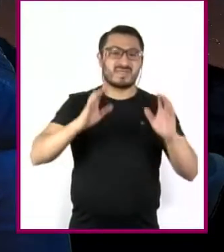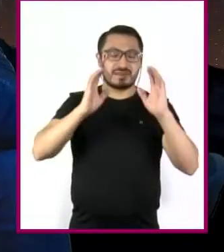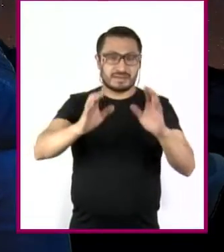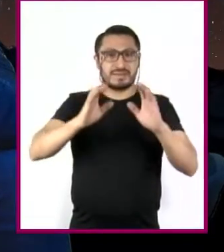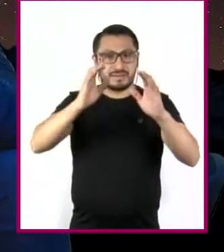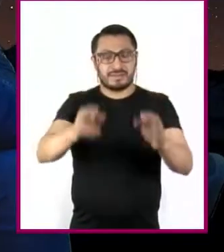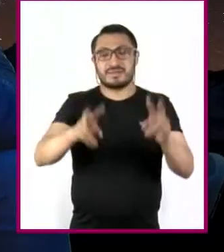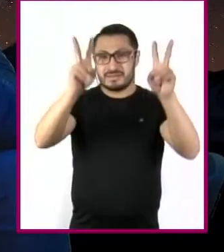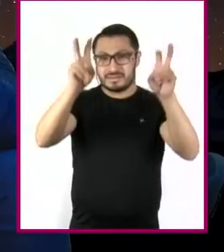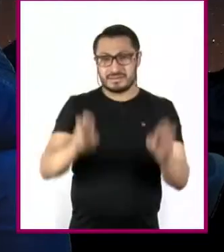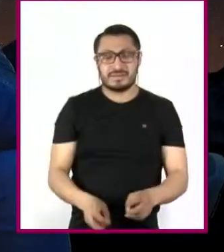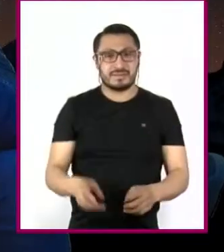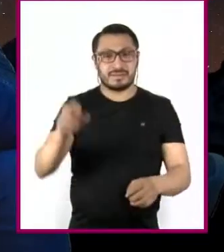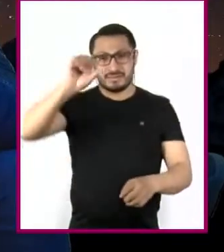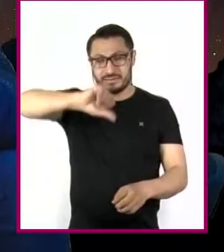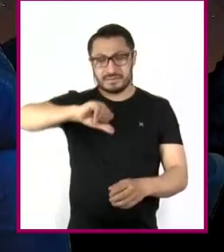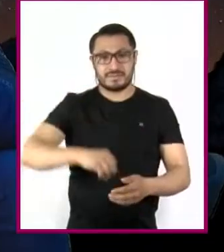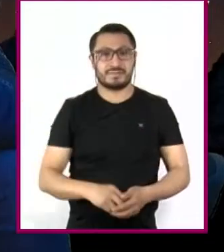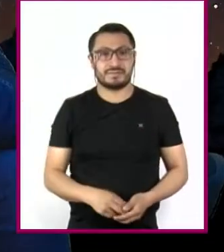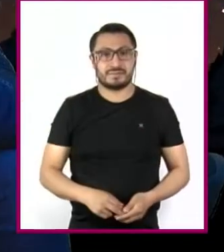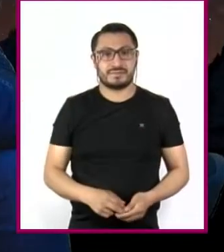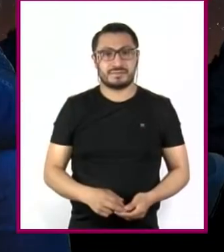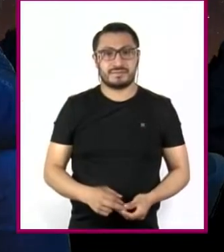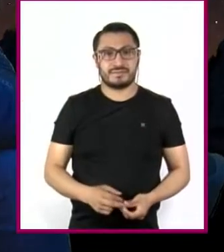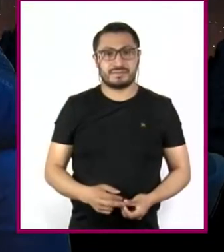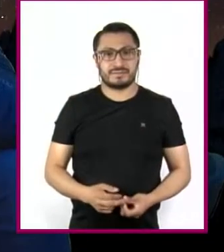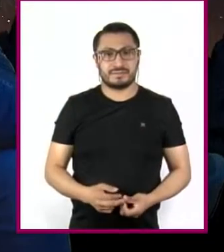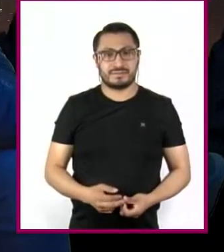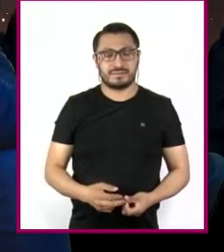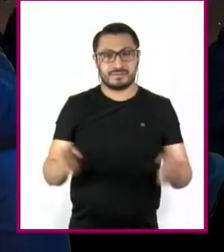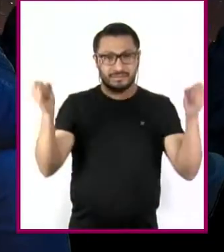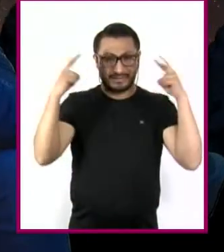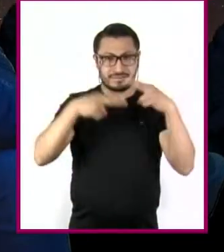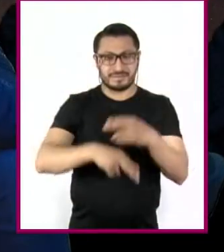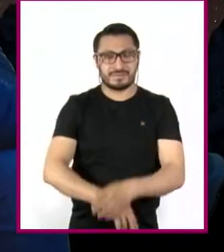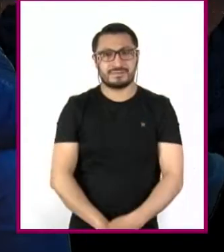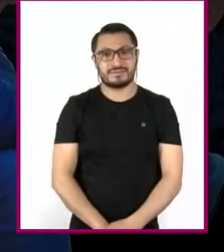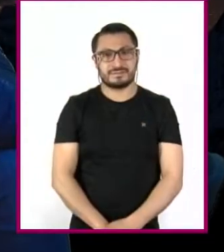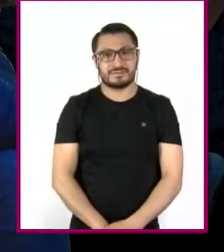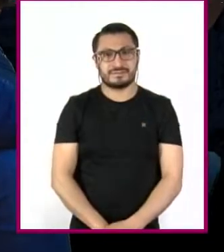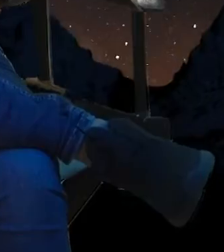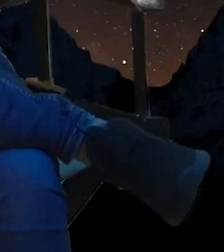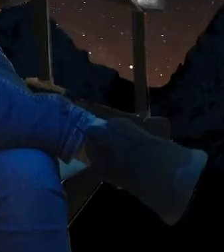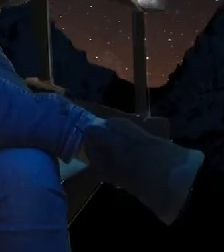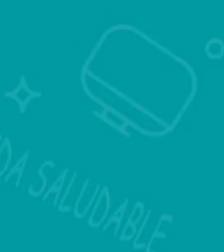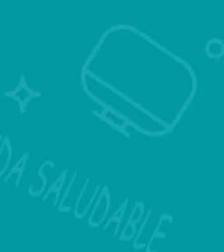de los temas que traeremos para ustedes. Hasta la próxima. ¡Hasta la próxima!